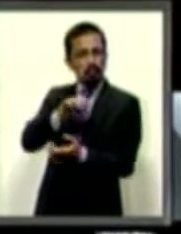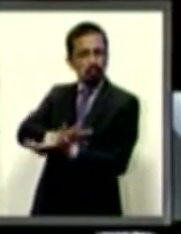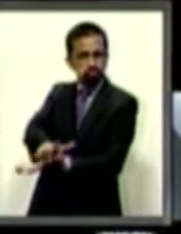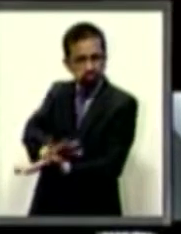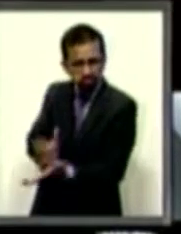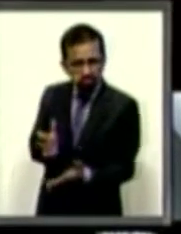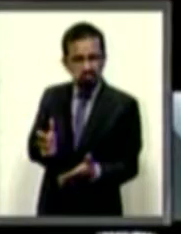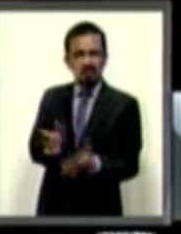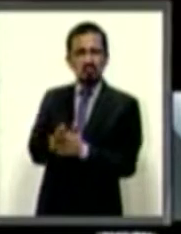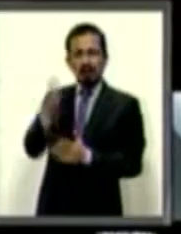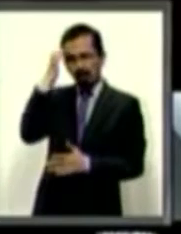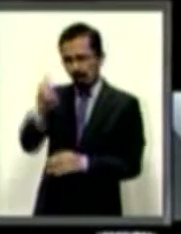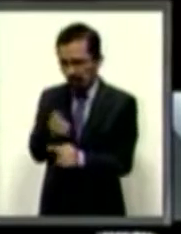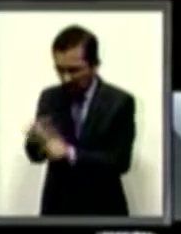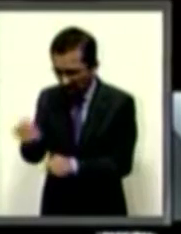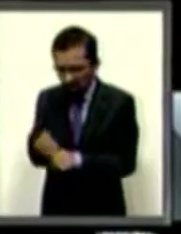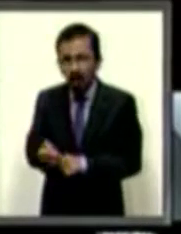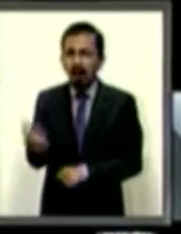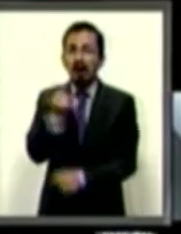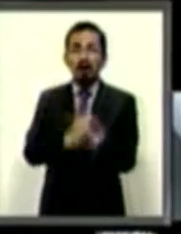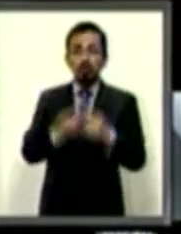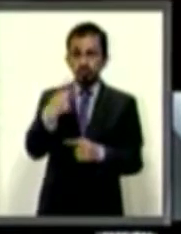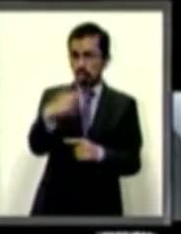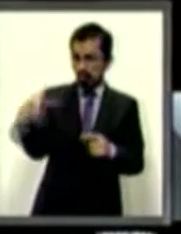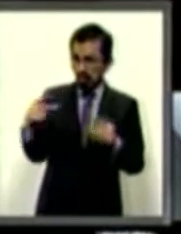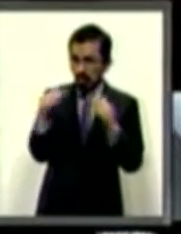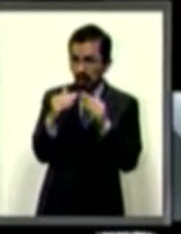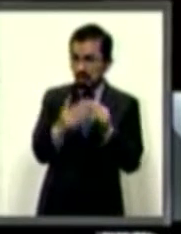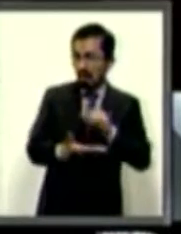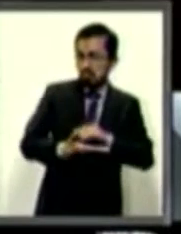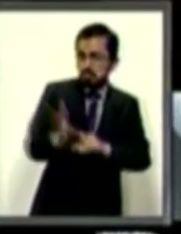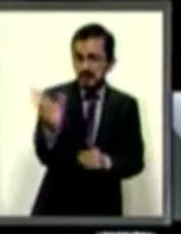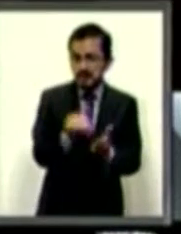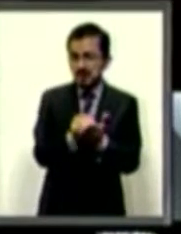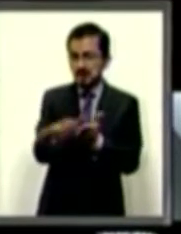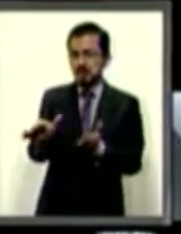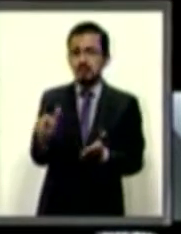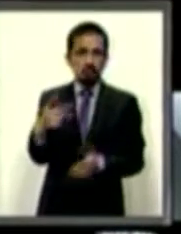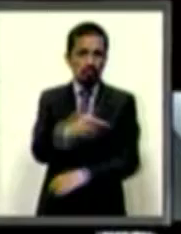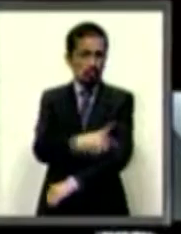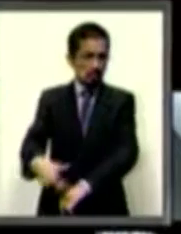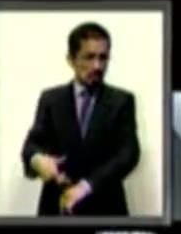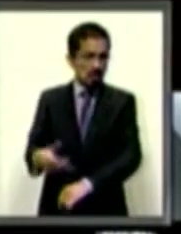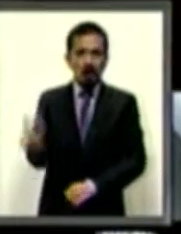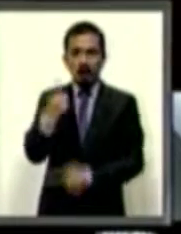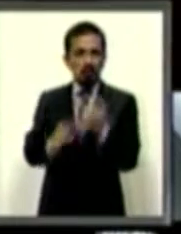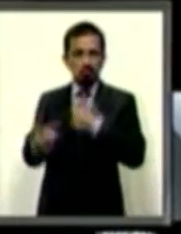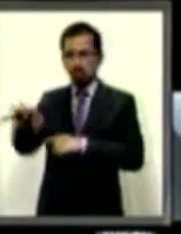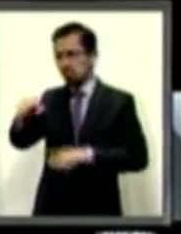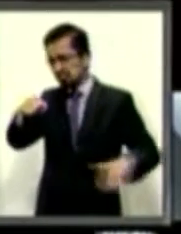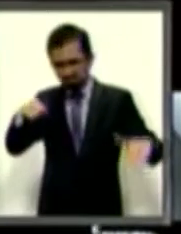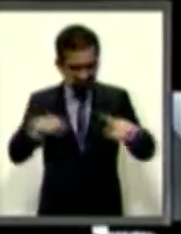Muchos han sido expulsados de sus hogares por sus propias familias. Otros más han sido encarcelados o